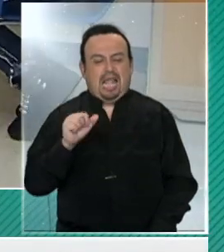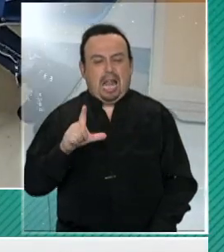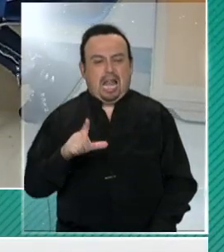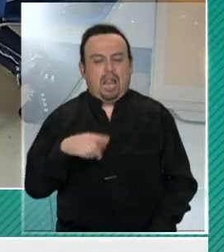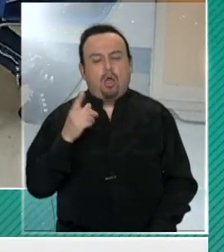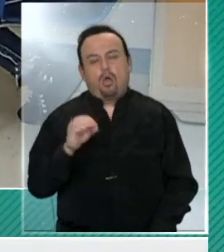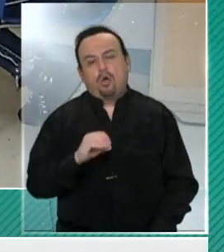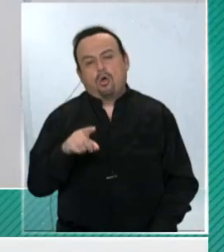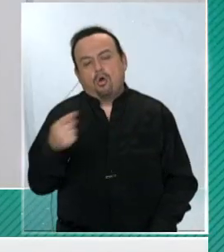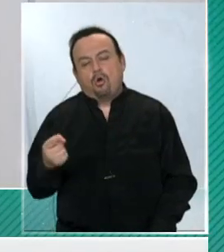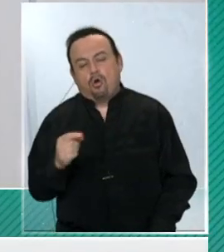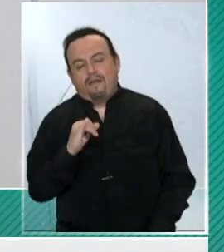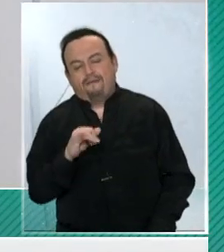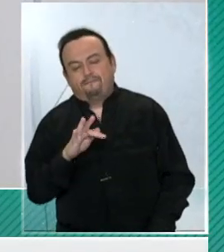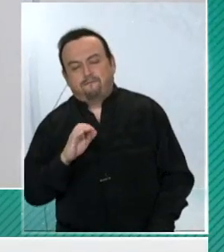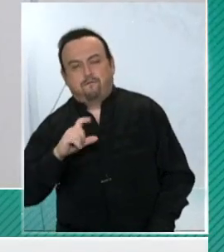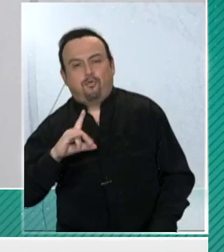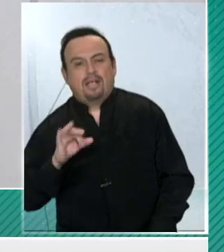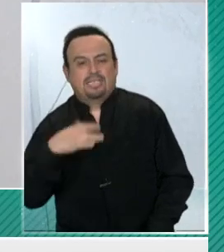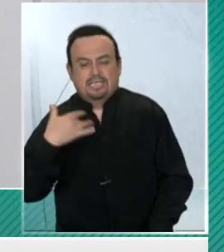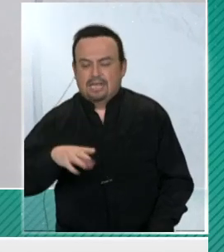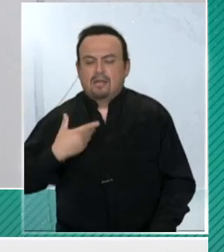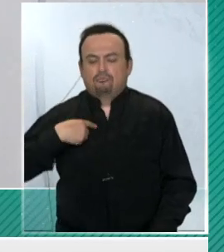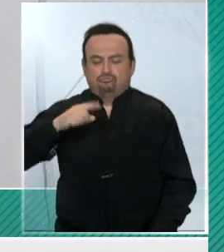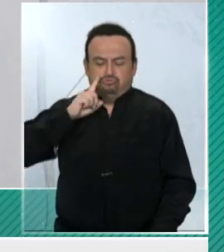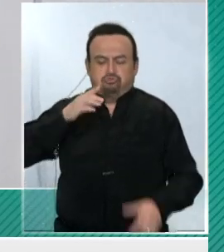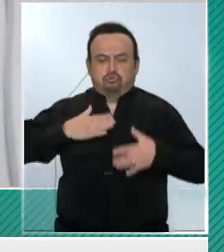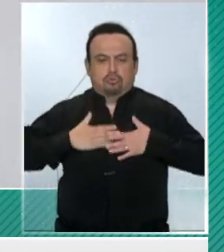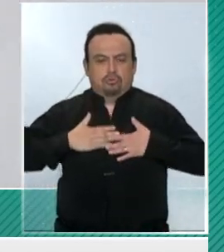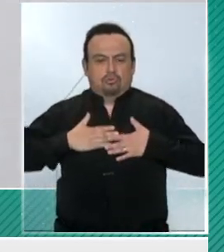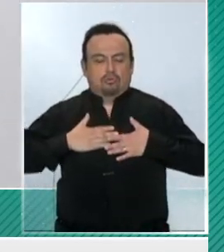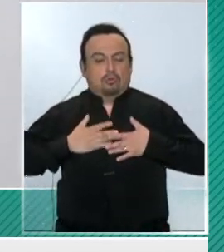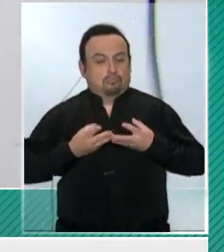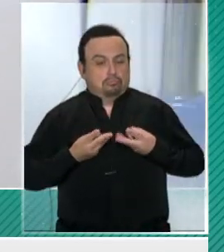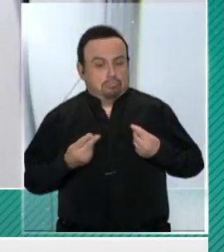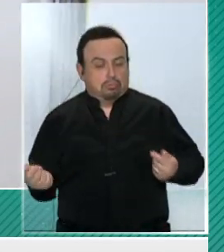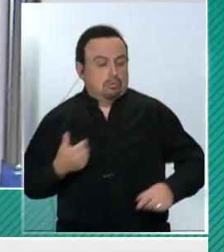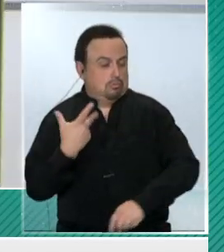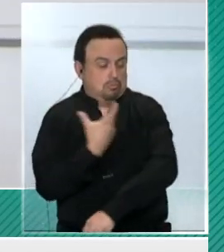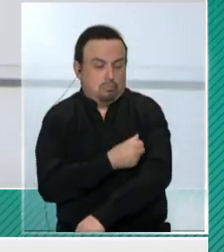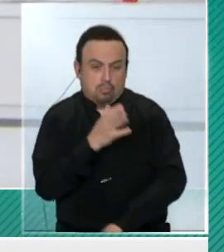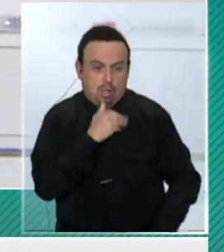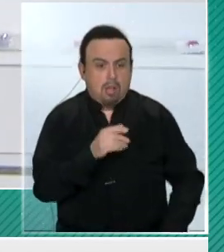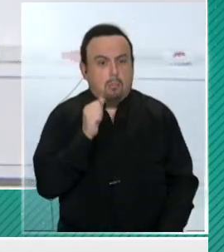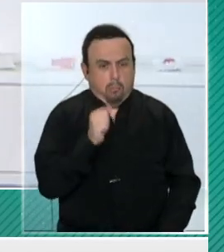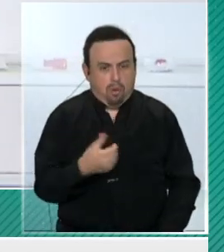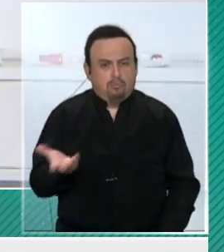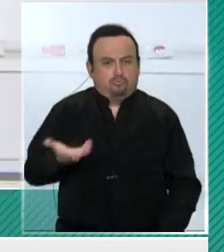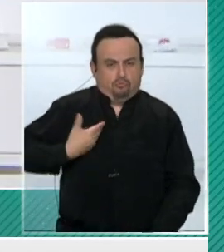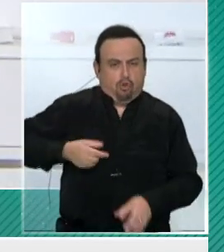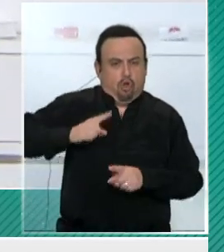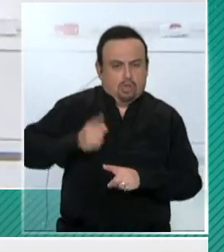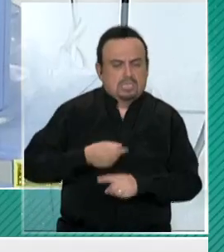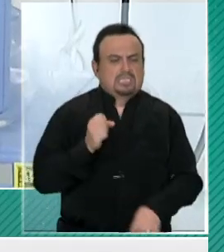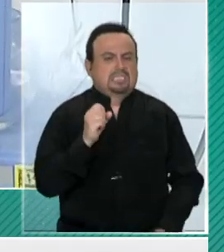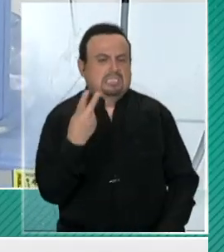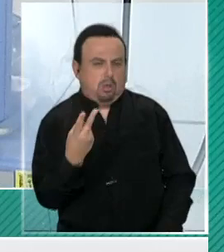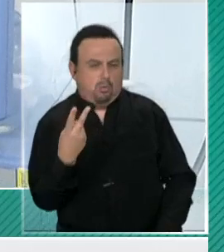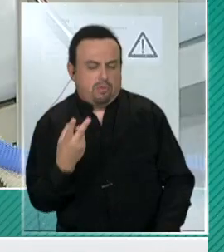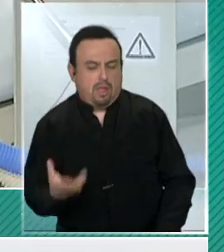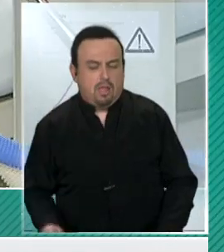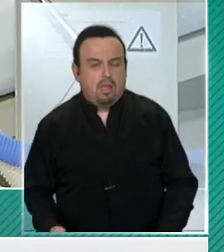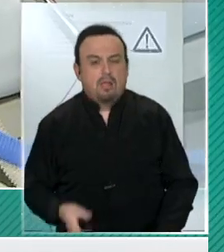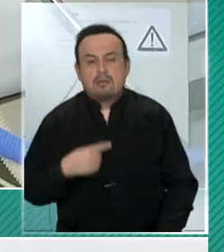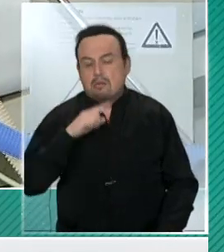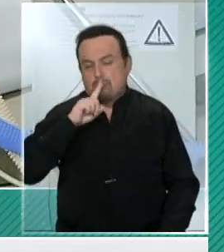persona ha tenido ya virus sincicial, sabemos que no hay una vacuna, ¿puede reinfectarse con este virus? ¿O una persona puede tener, a lo